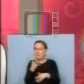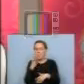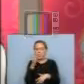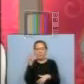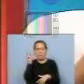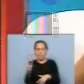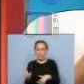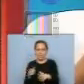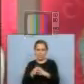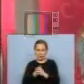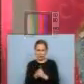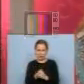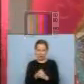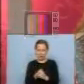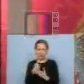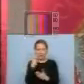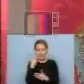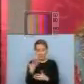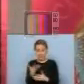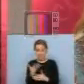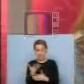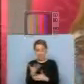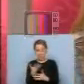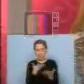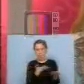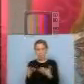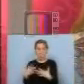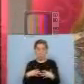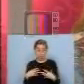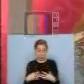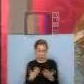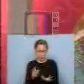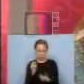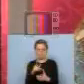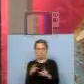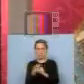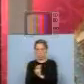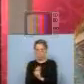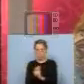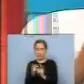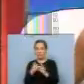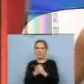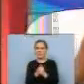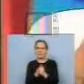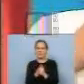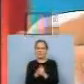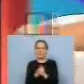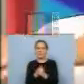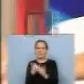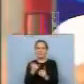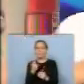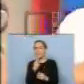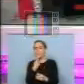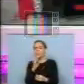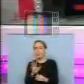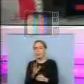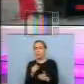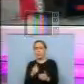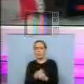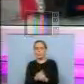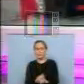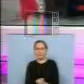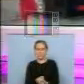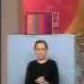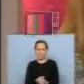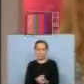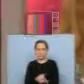Se lo presento a Moria. Exacto. ¿Y aquí dónde cuánto le paga? Y vos fuiste a ver nacer a mi hija. Me quedó la intriga. Qué lindo. Ay, cosita.